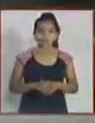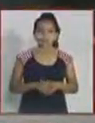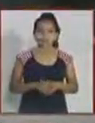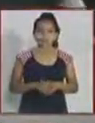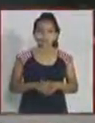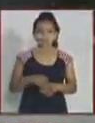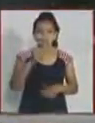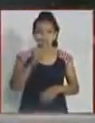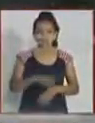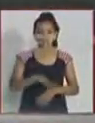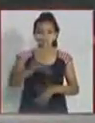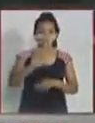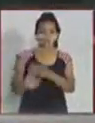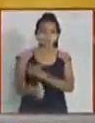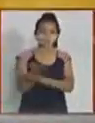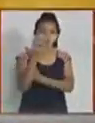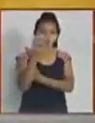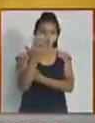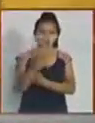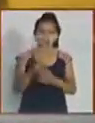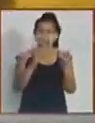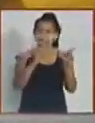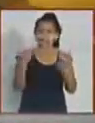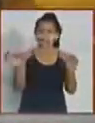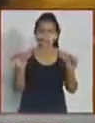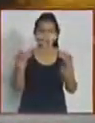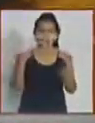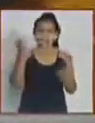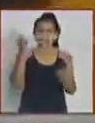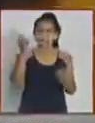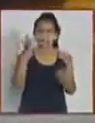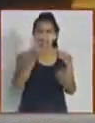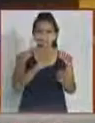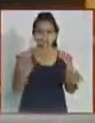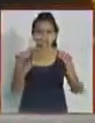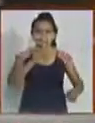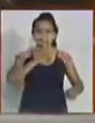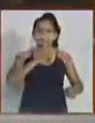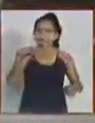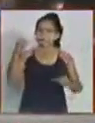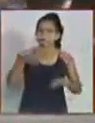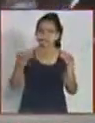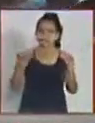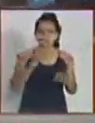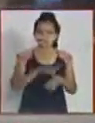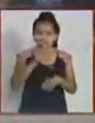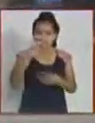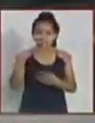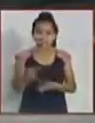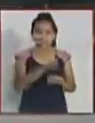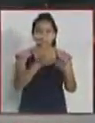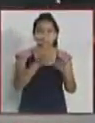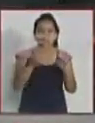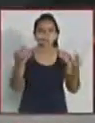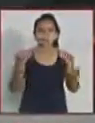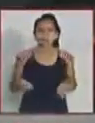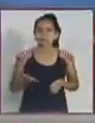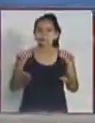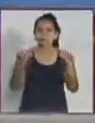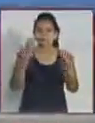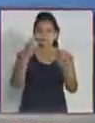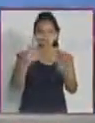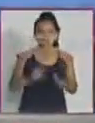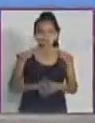A las 3 de la mañana, donde no hay ningún testigo, no hay ningún efectivo policial, a querer ver dónde lo van a llevar o qué van a hacer el